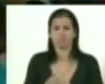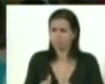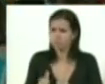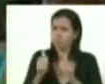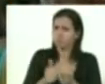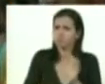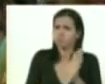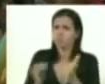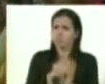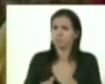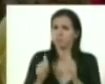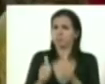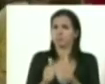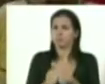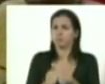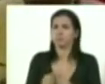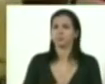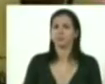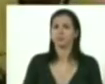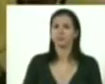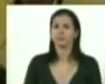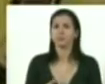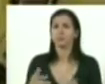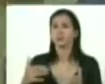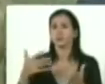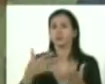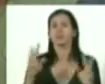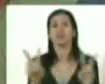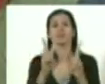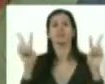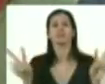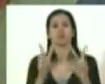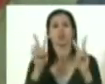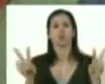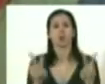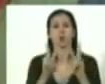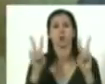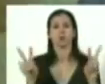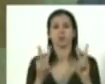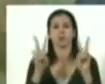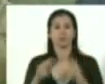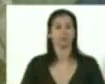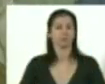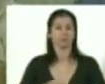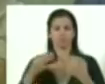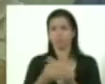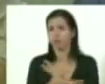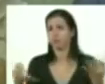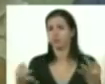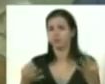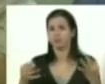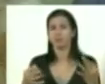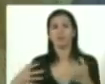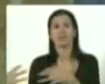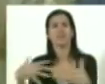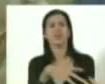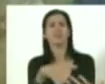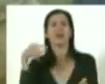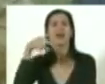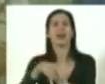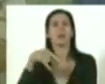insisto, que lo llevó hasta la victoria memorable también, luminosa, de Carabobo en